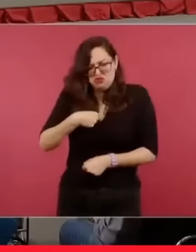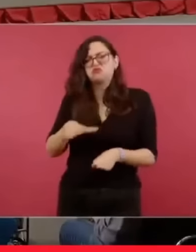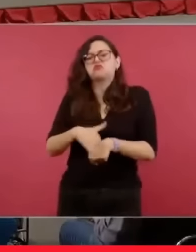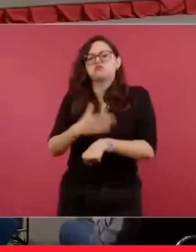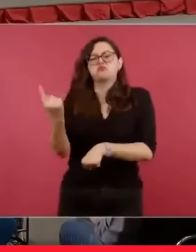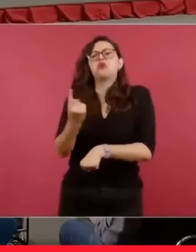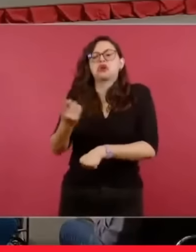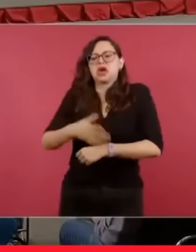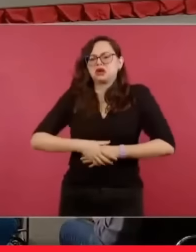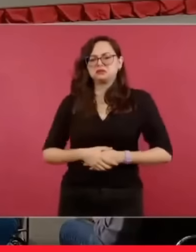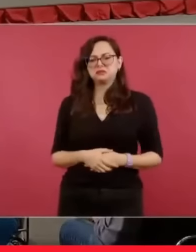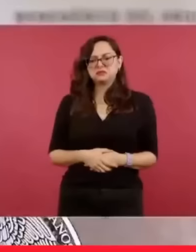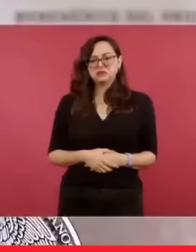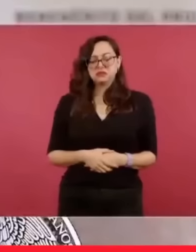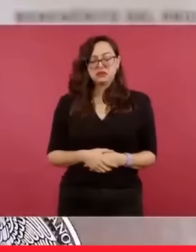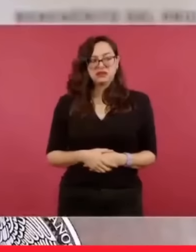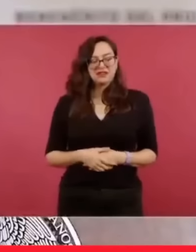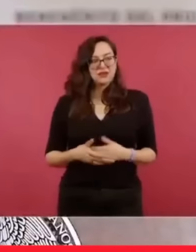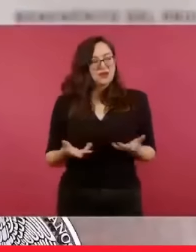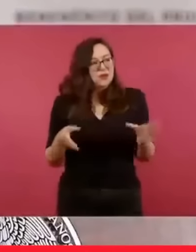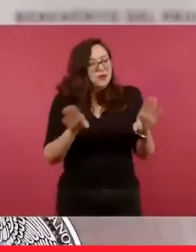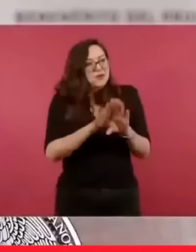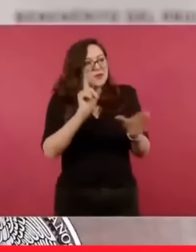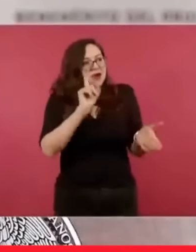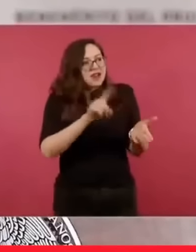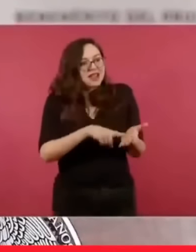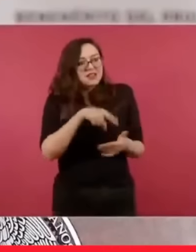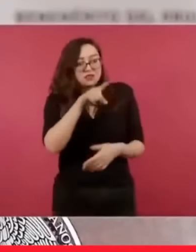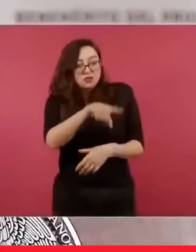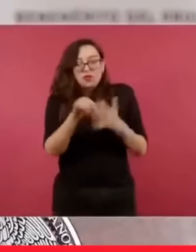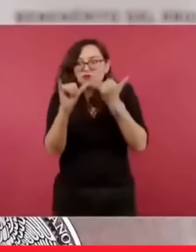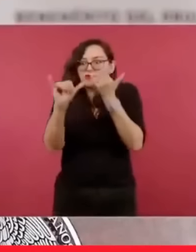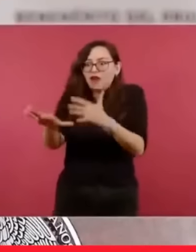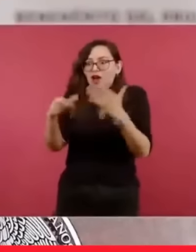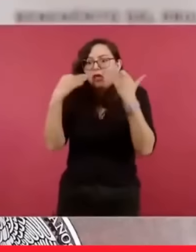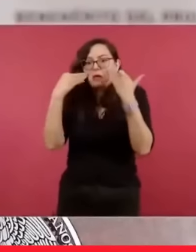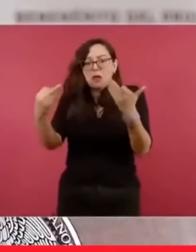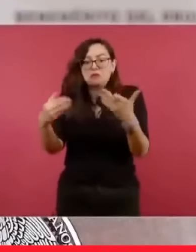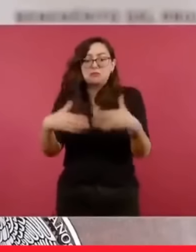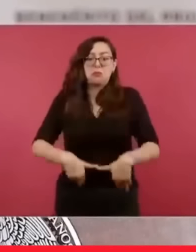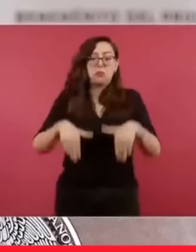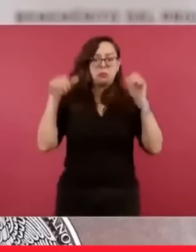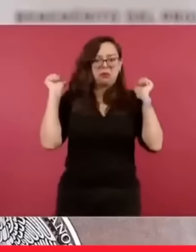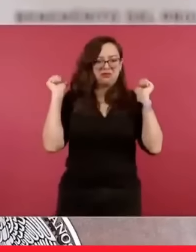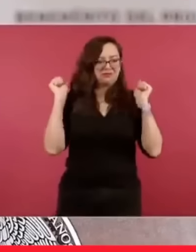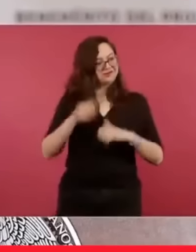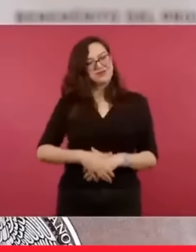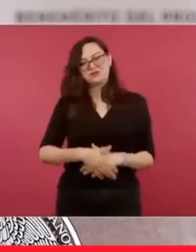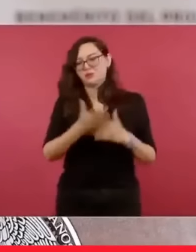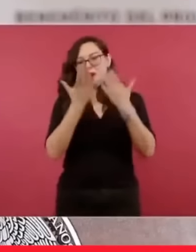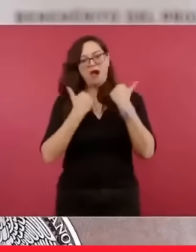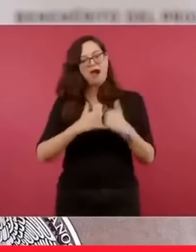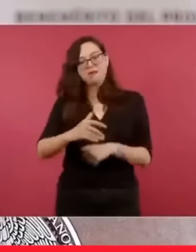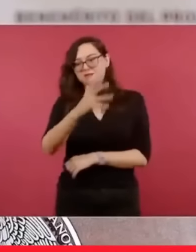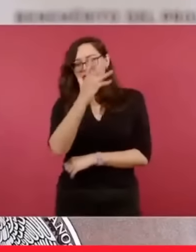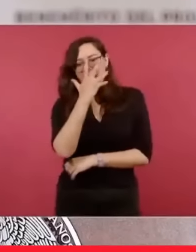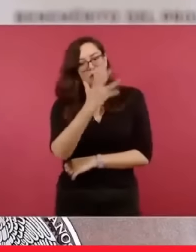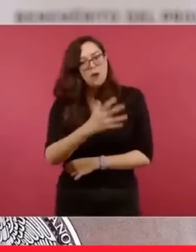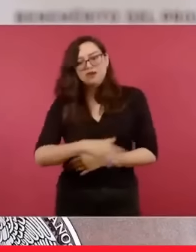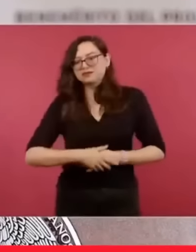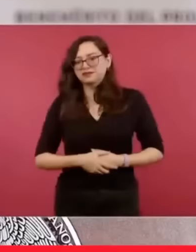Como político no era su lucha combatir un fraude electoral. ¡Qué nivel de cinismo! En fin, por último tenemos